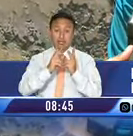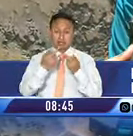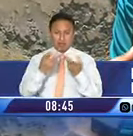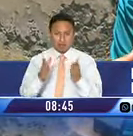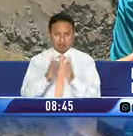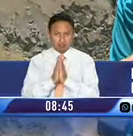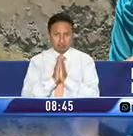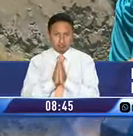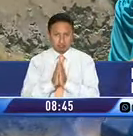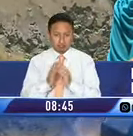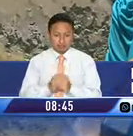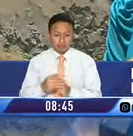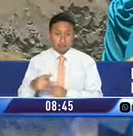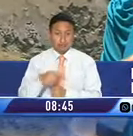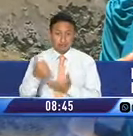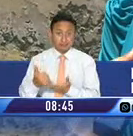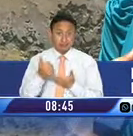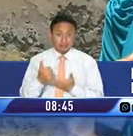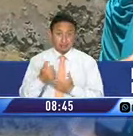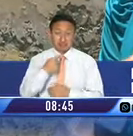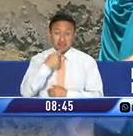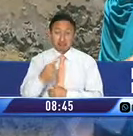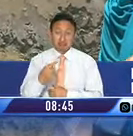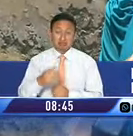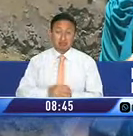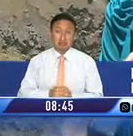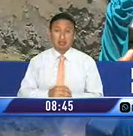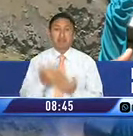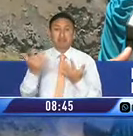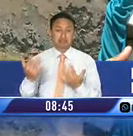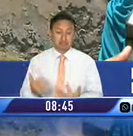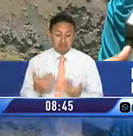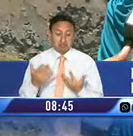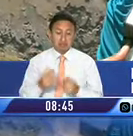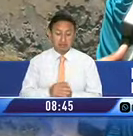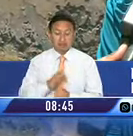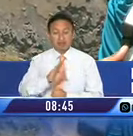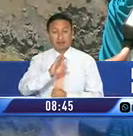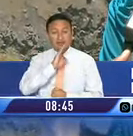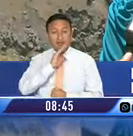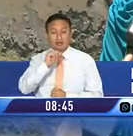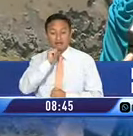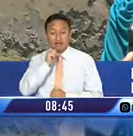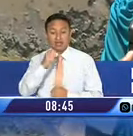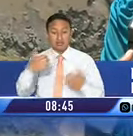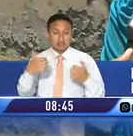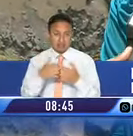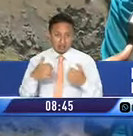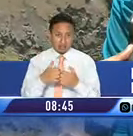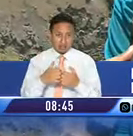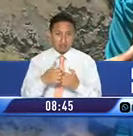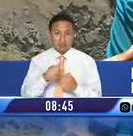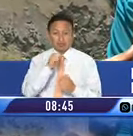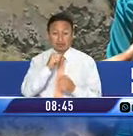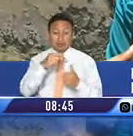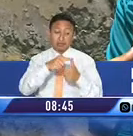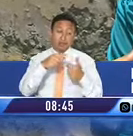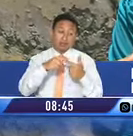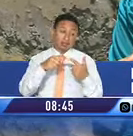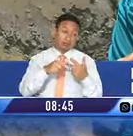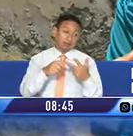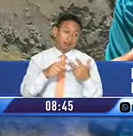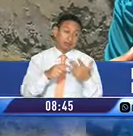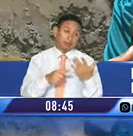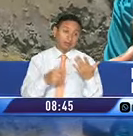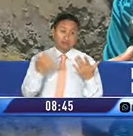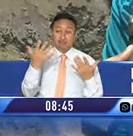solicitud, pero nada, nos dicen que esperemos, que falta la maquinaria, que y así nos ponen muchos pretextos,